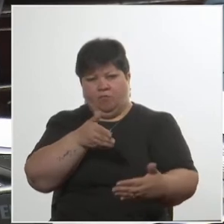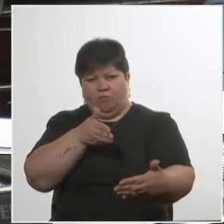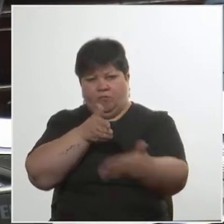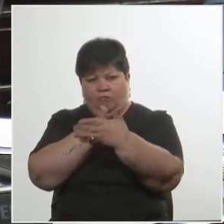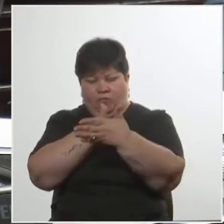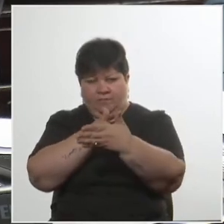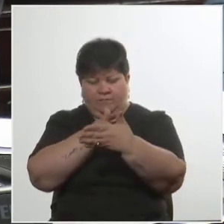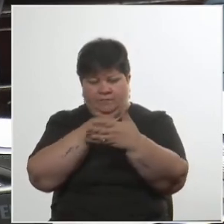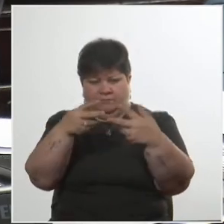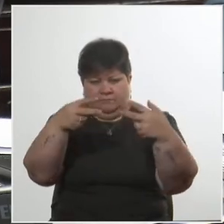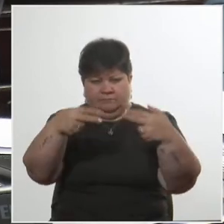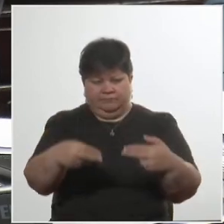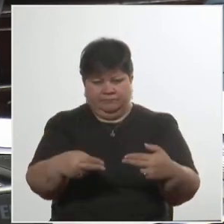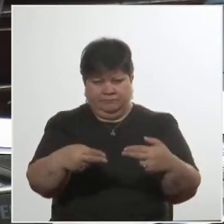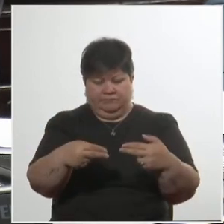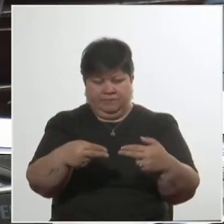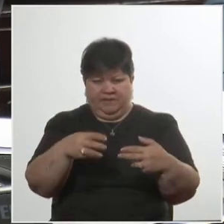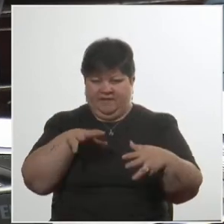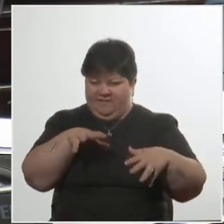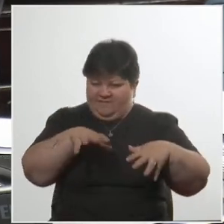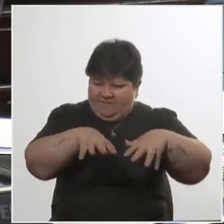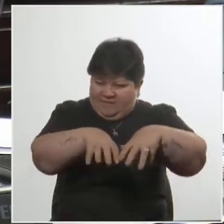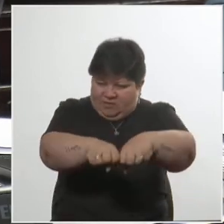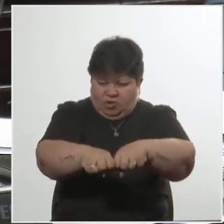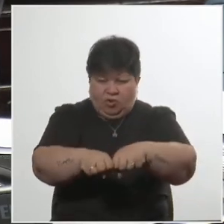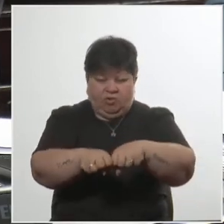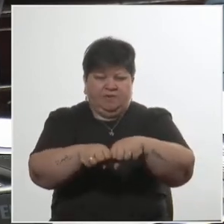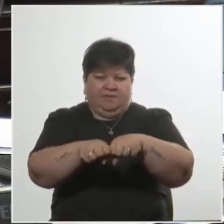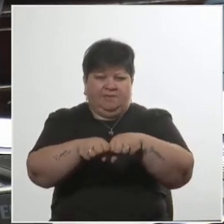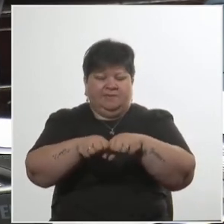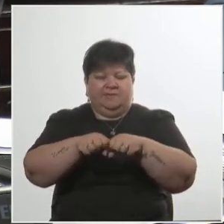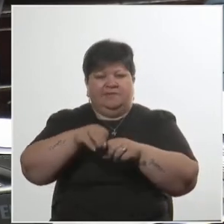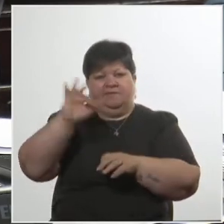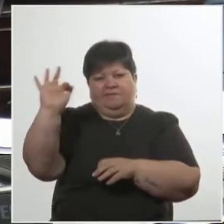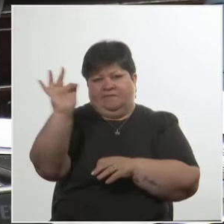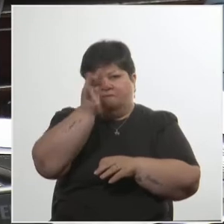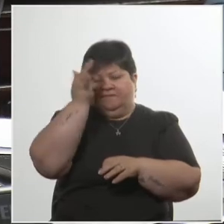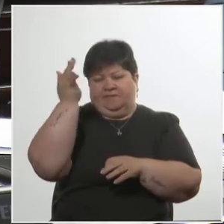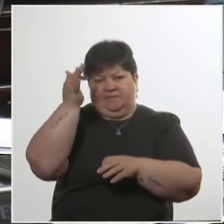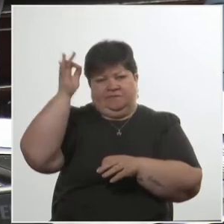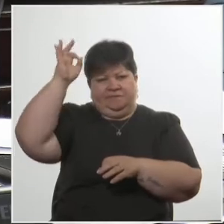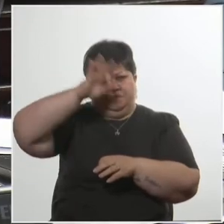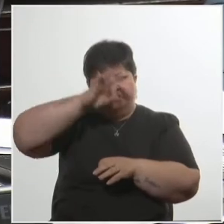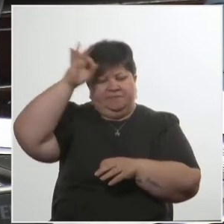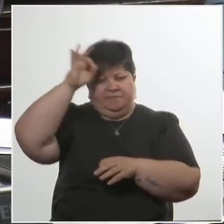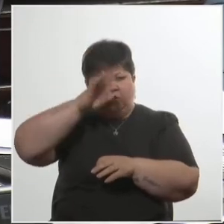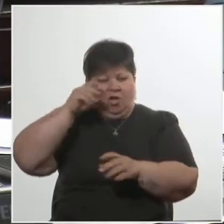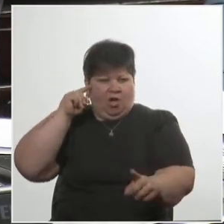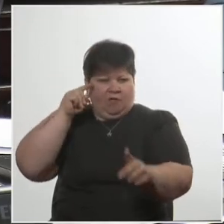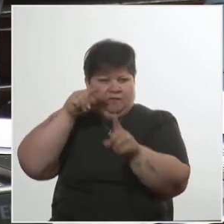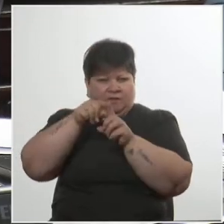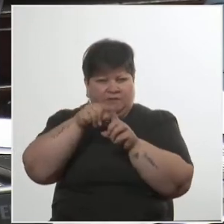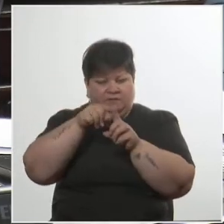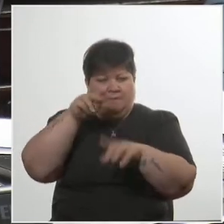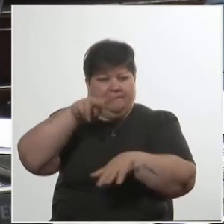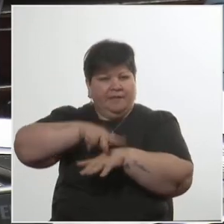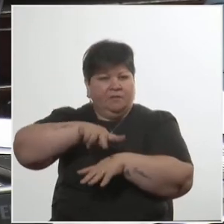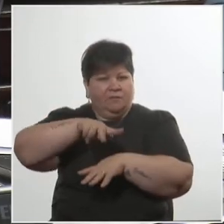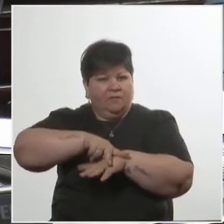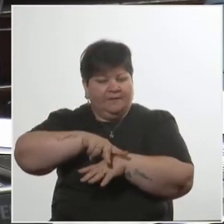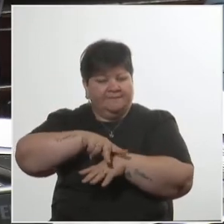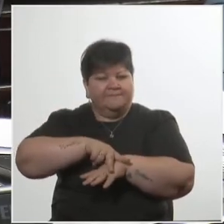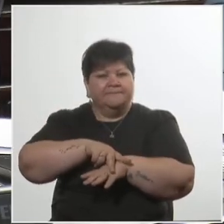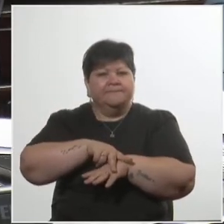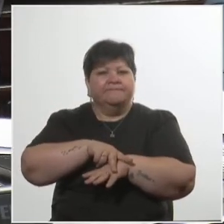invasión Franco británica por el río Paraná que tenía como destino el Paraguay y